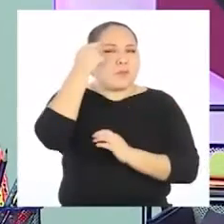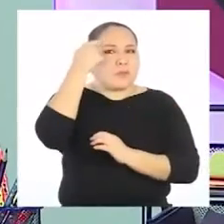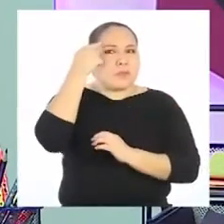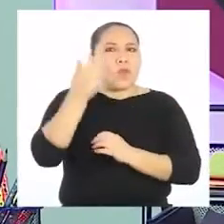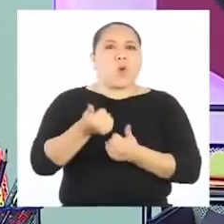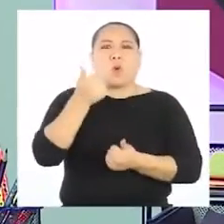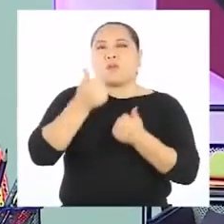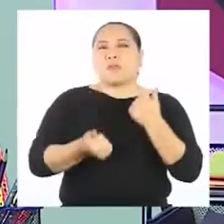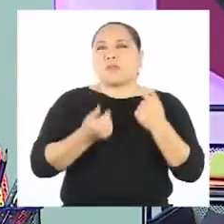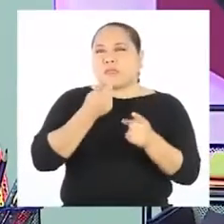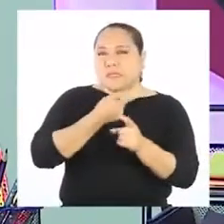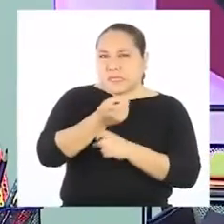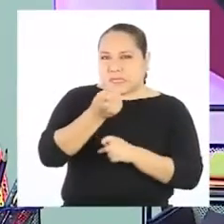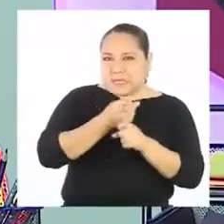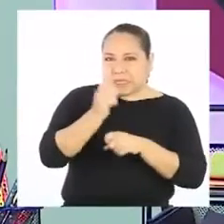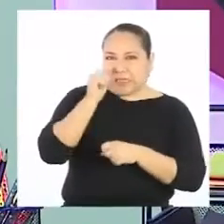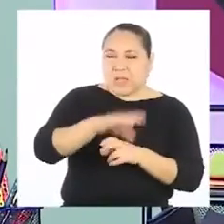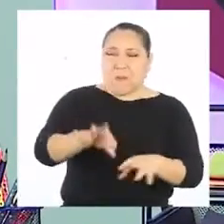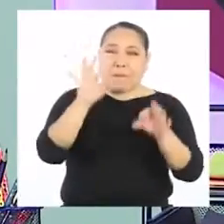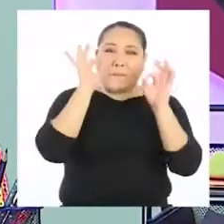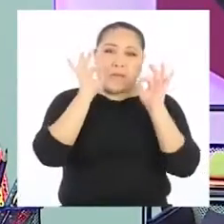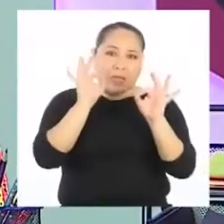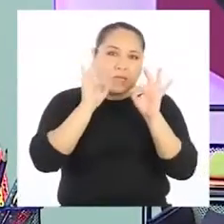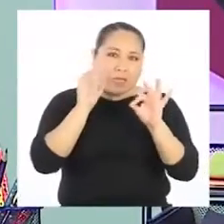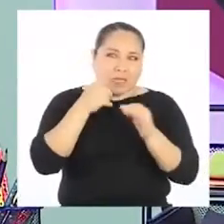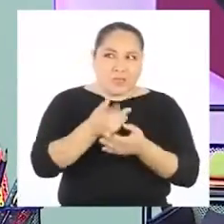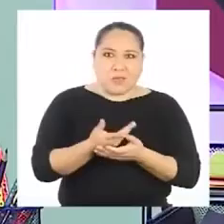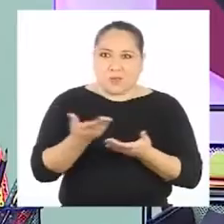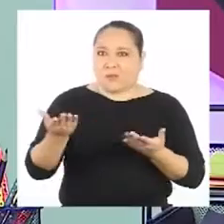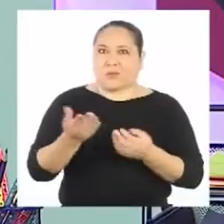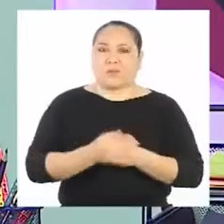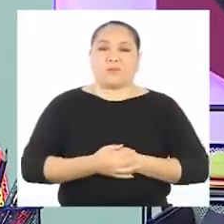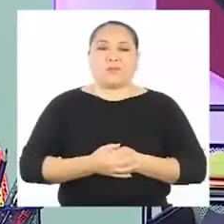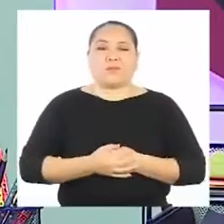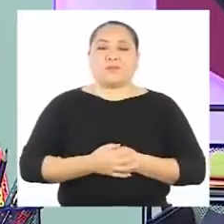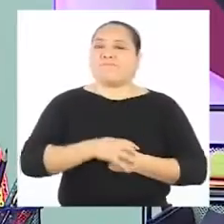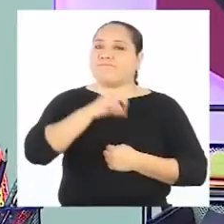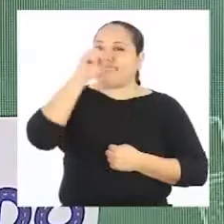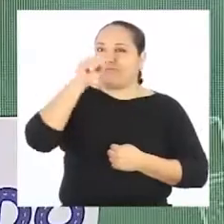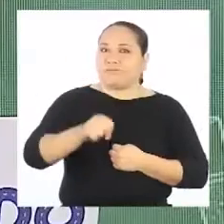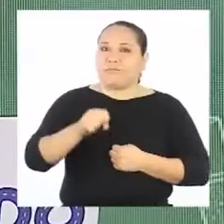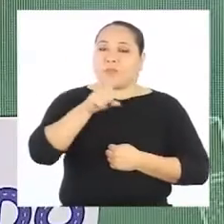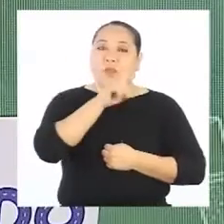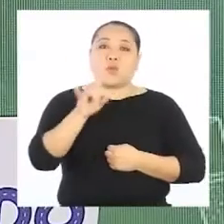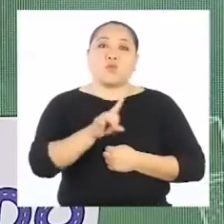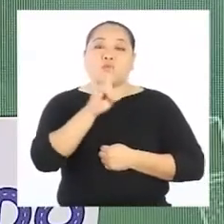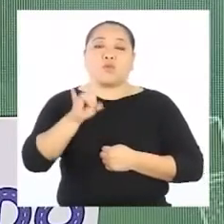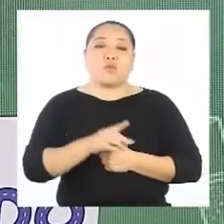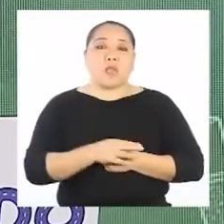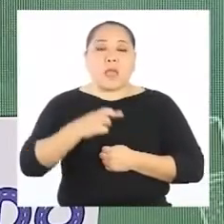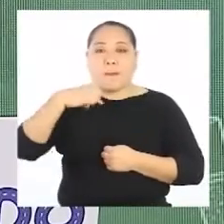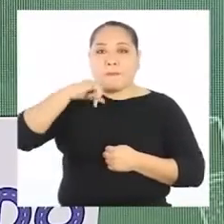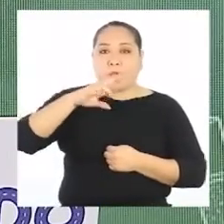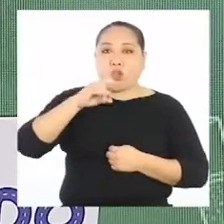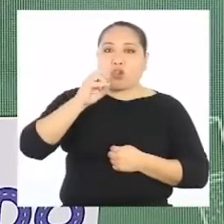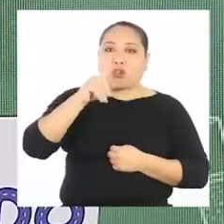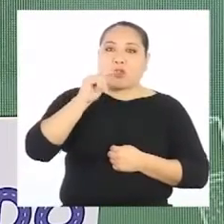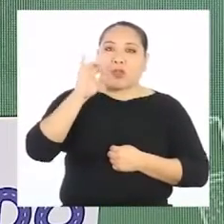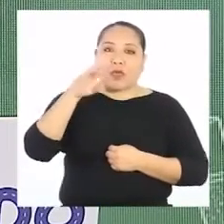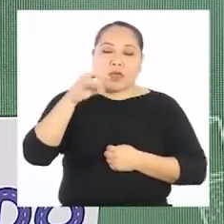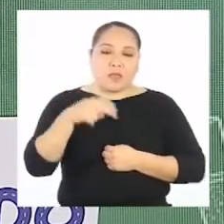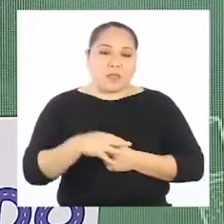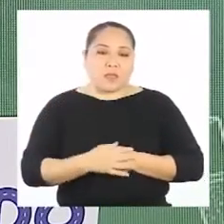ser consciente del daño que generamos y de los riesgos a los que nos exponemos. Sí, al usar pirotecnia